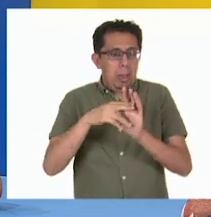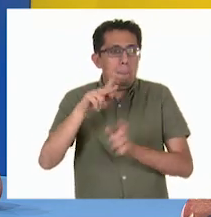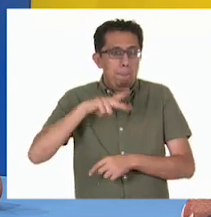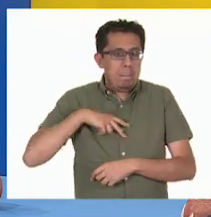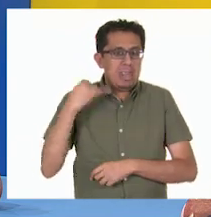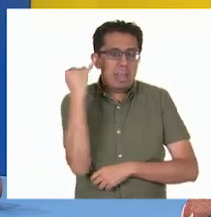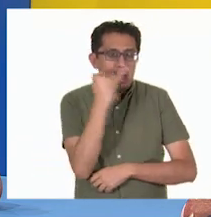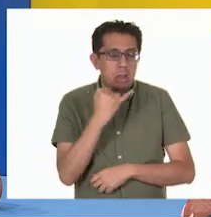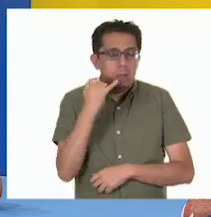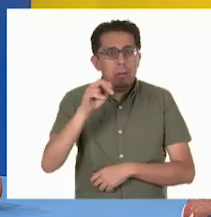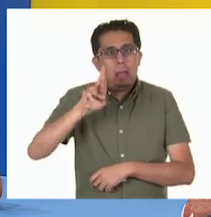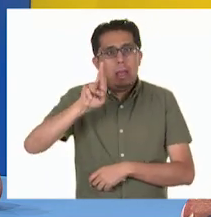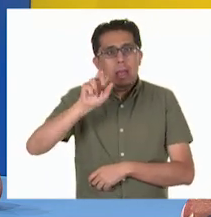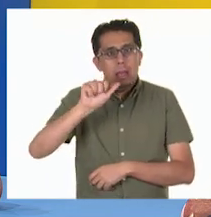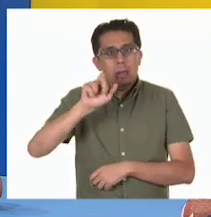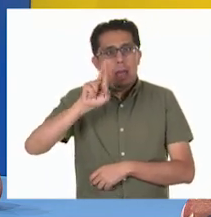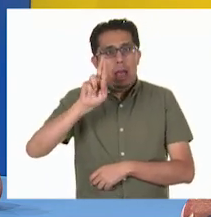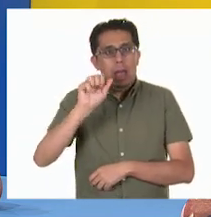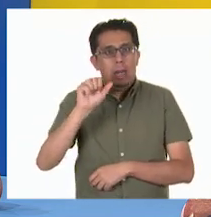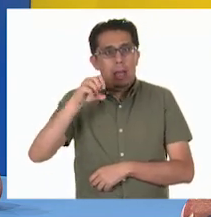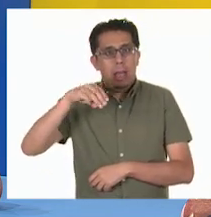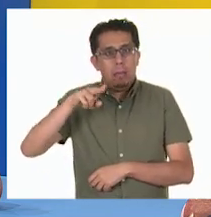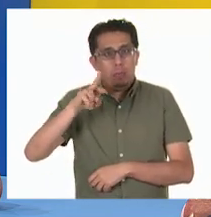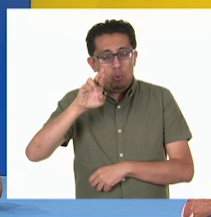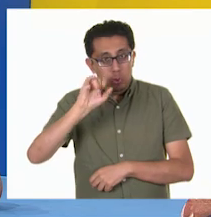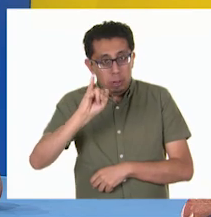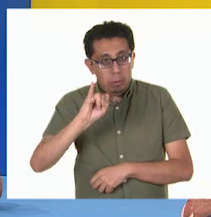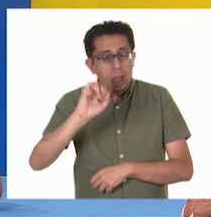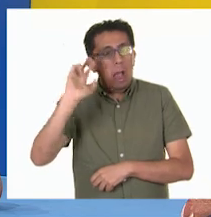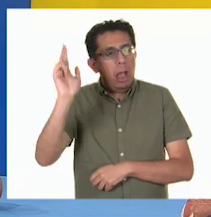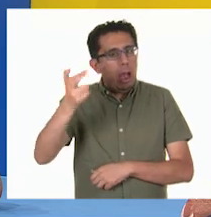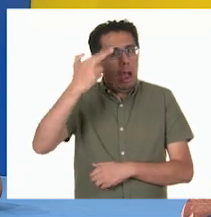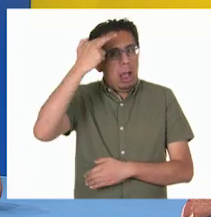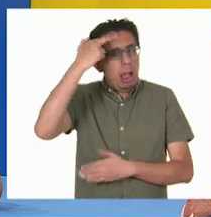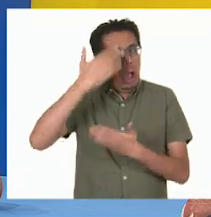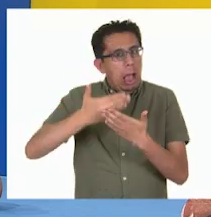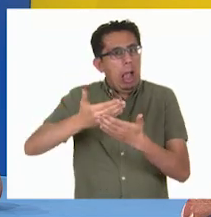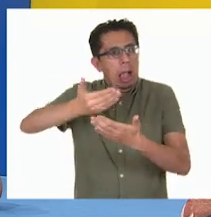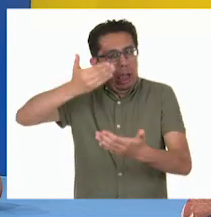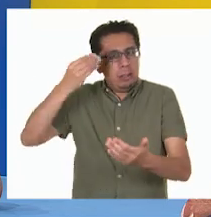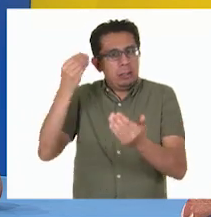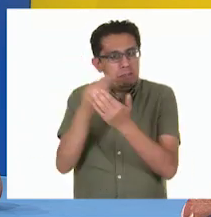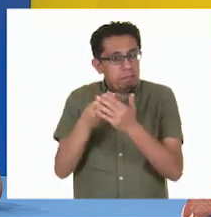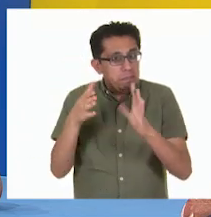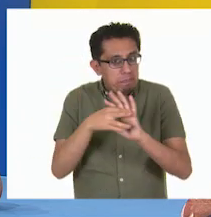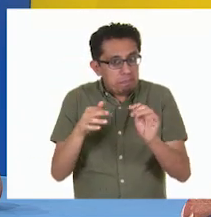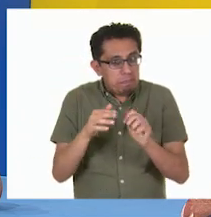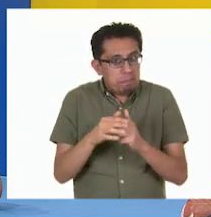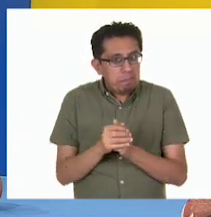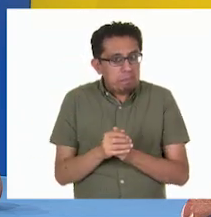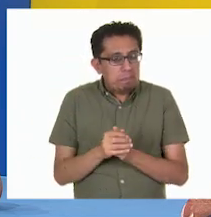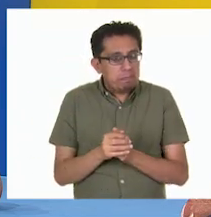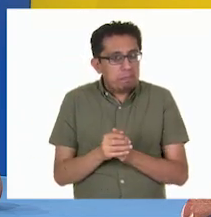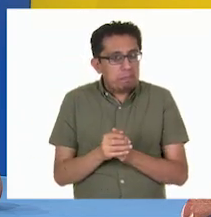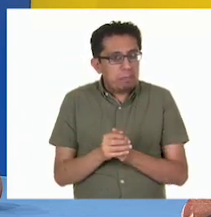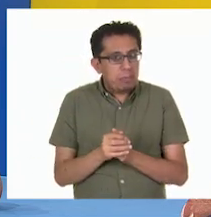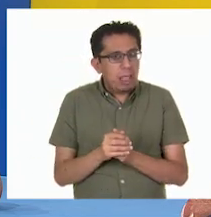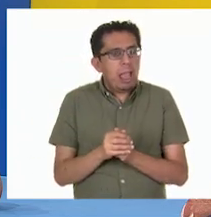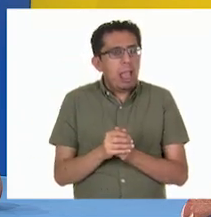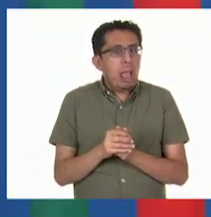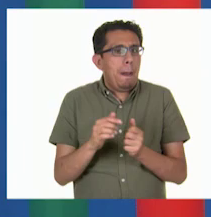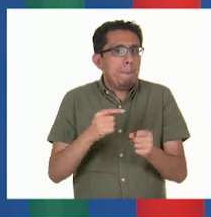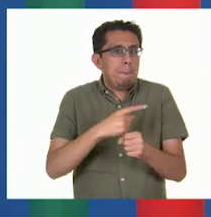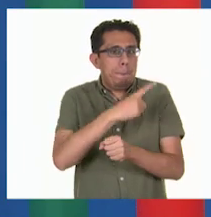rarámuri. ¿Recuerdas, Joaquín, lo que mencionamos la clase pasada acerca de la lengua